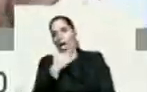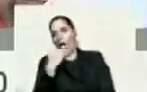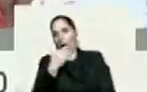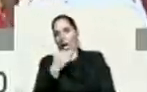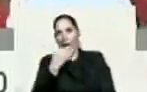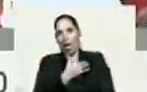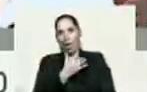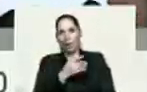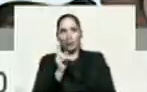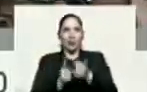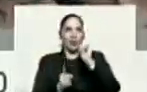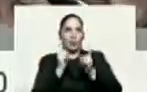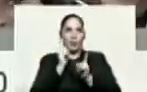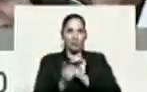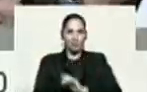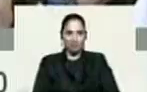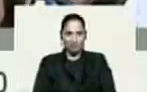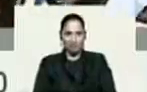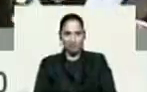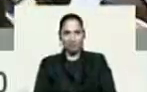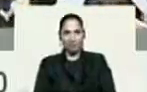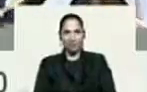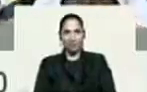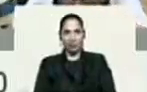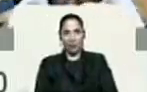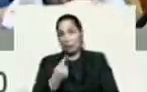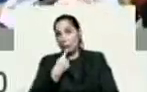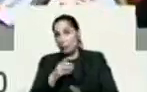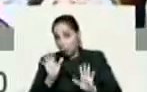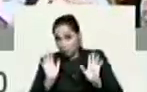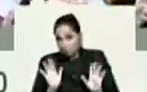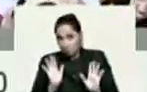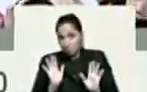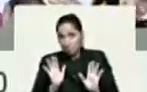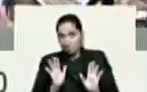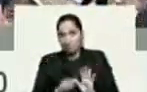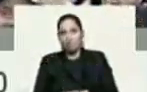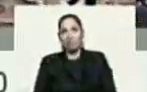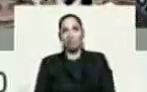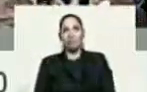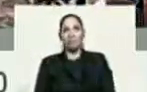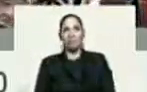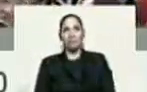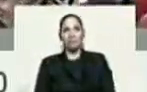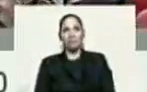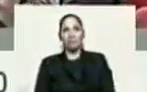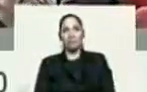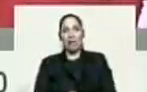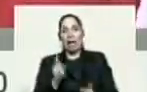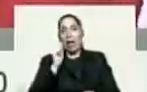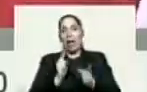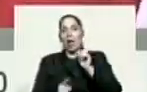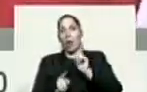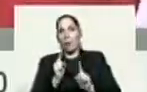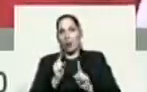A lo mejor. Digo, para no dormir de aquí al 30, pues. A lo mejor.